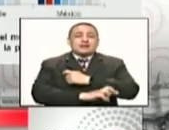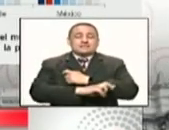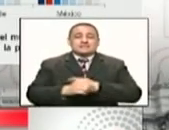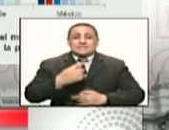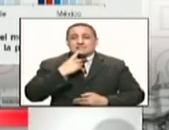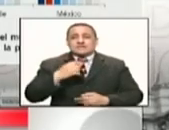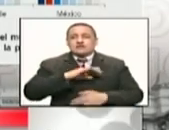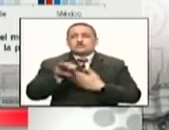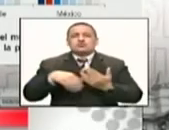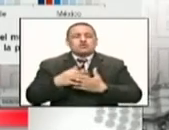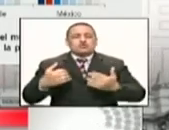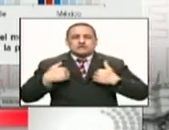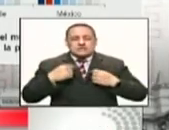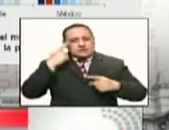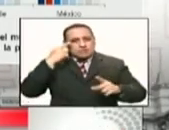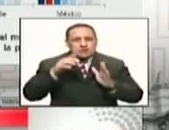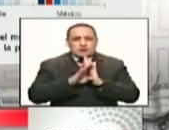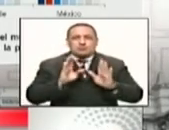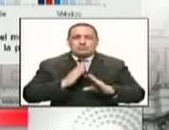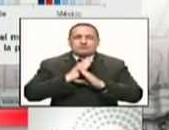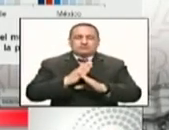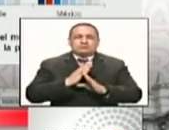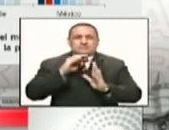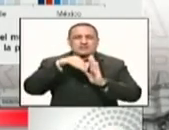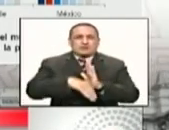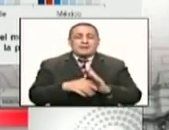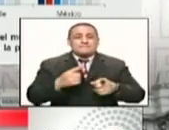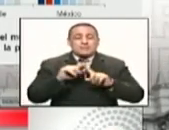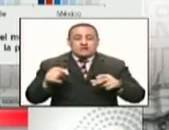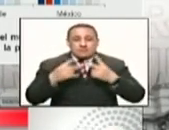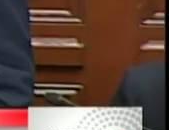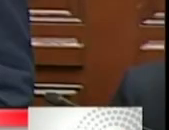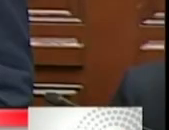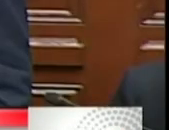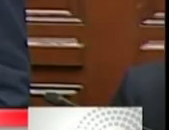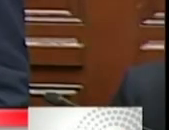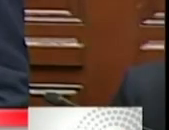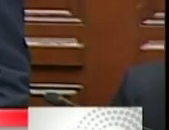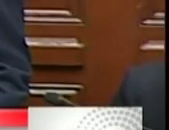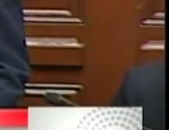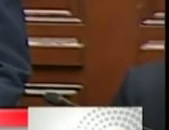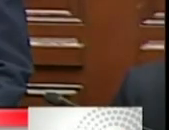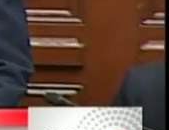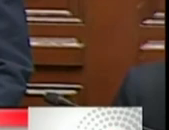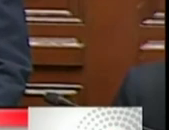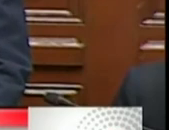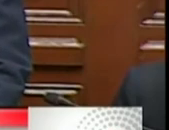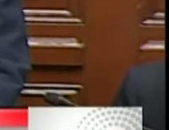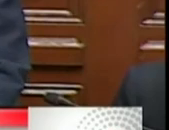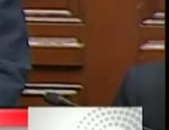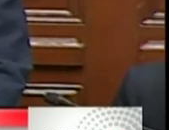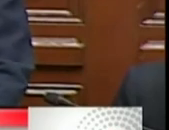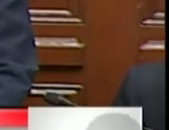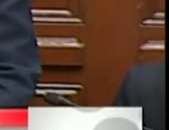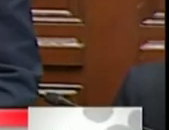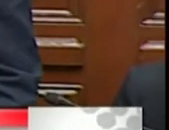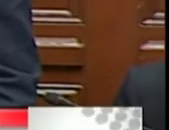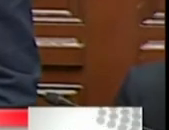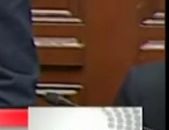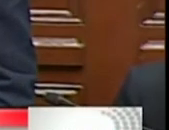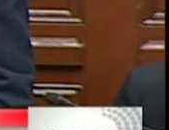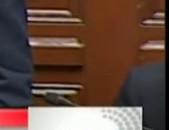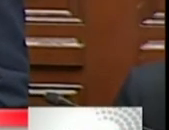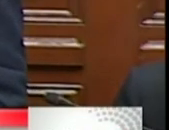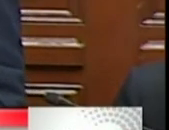podría aprobarse nada antes de las elecciones regionales y municipales del 2022, porque ese es, digamos, parte de los